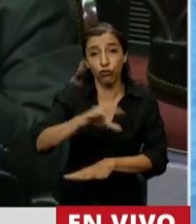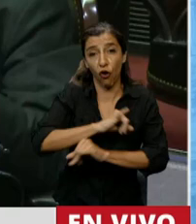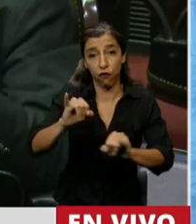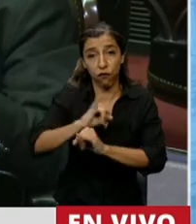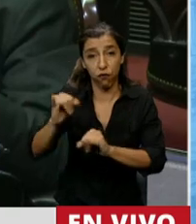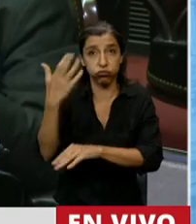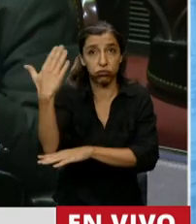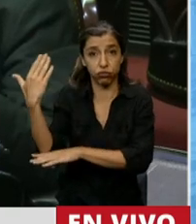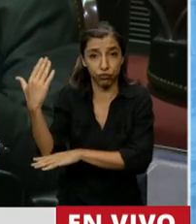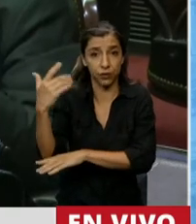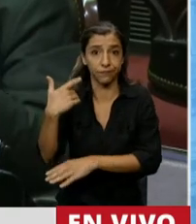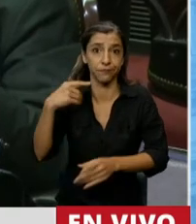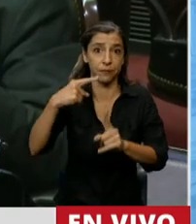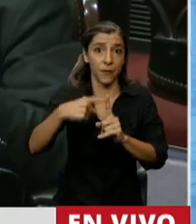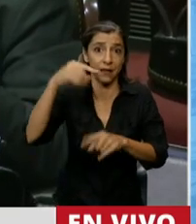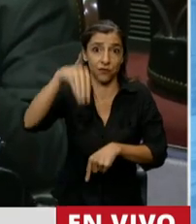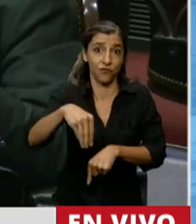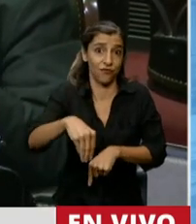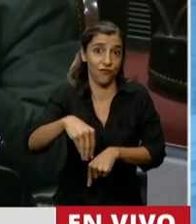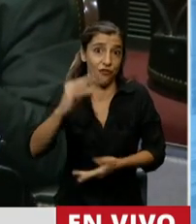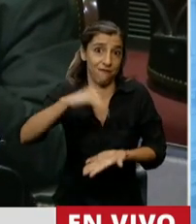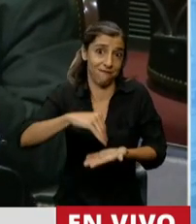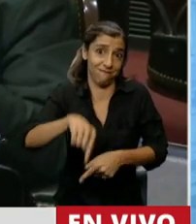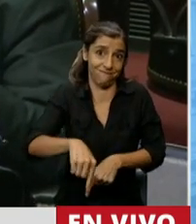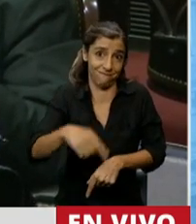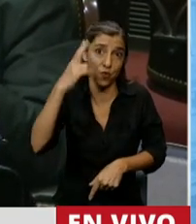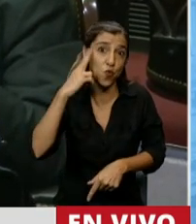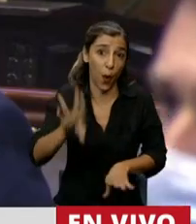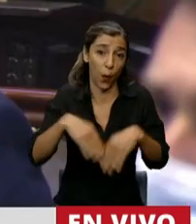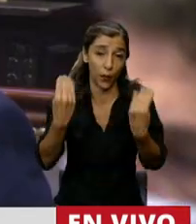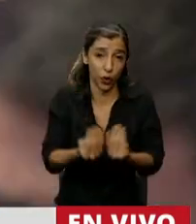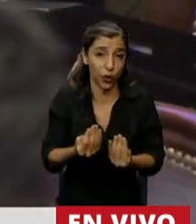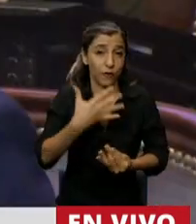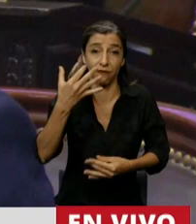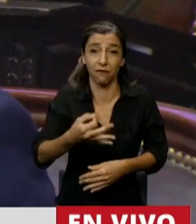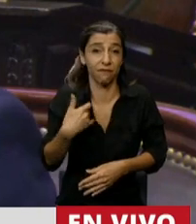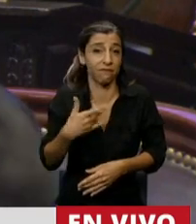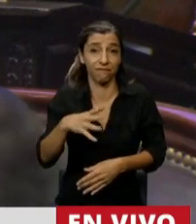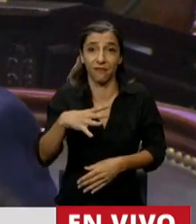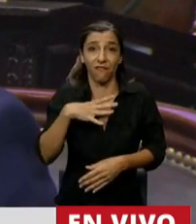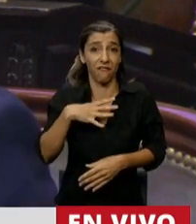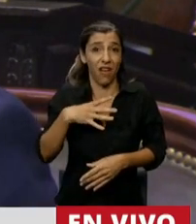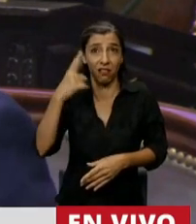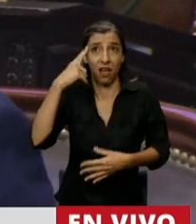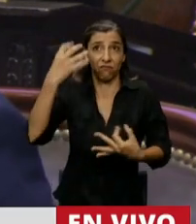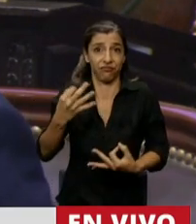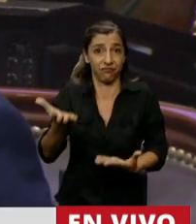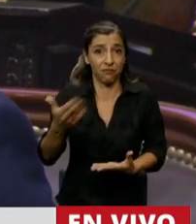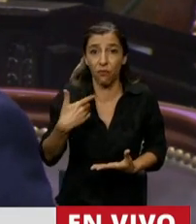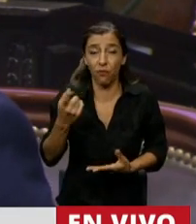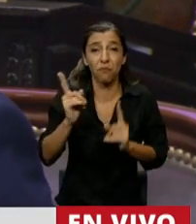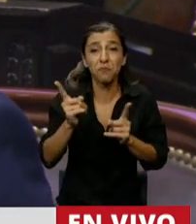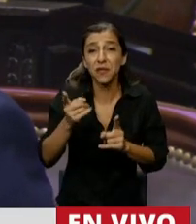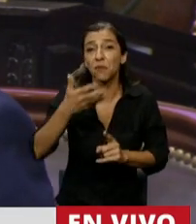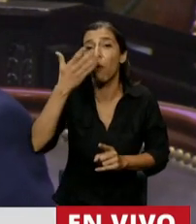9, con serios problemas de credibilidad por sus contradicciones con sus mismas